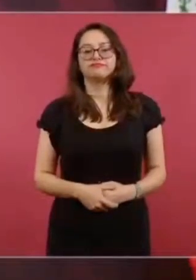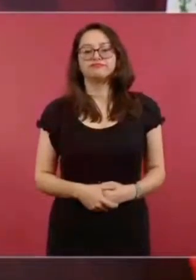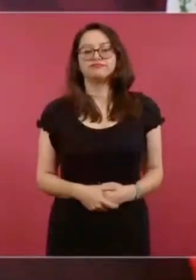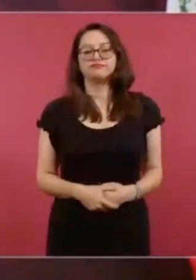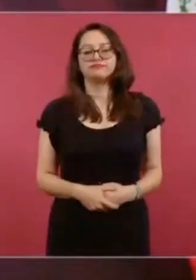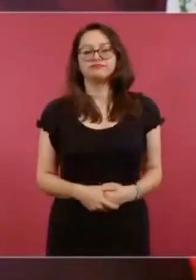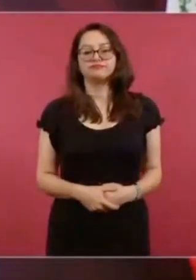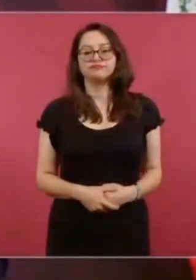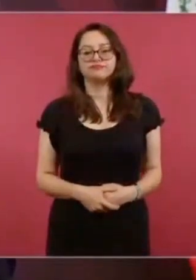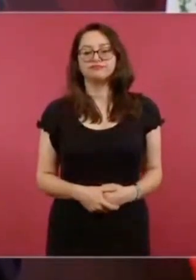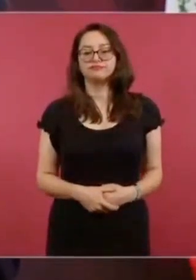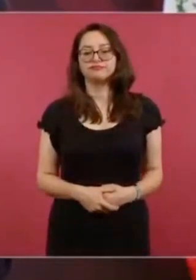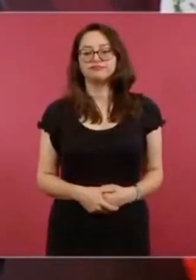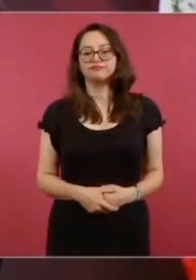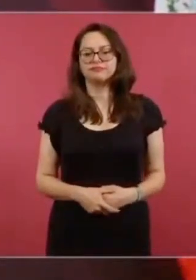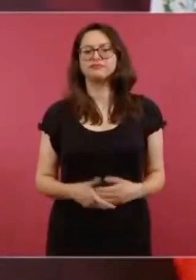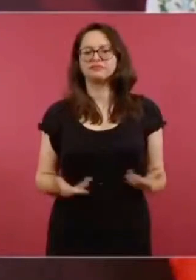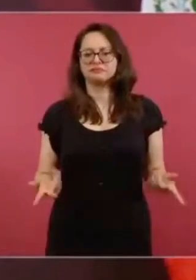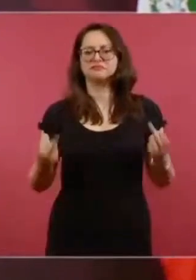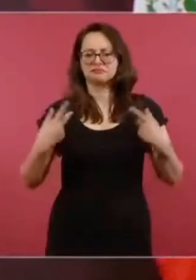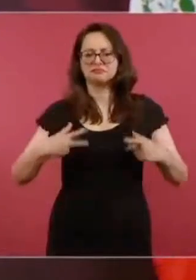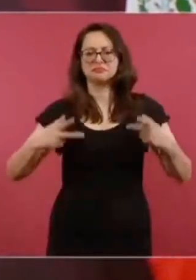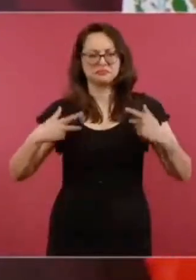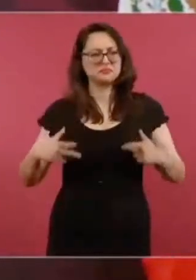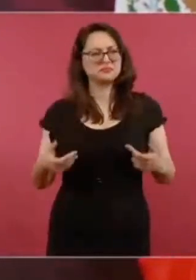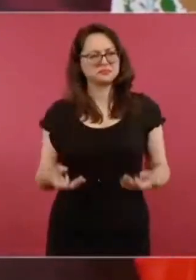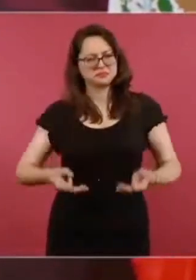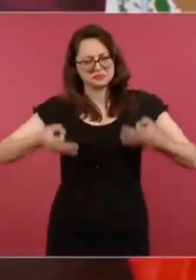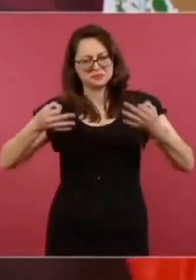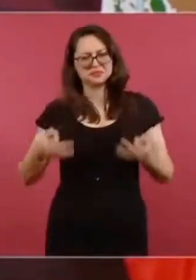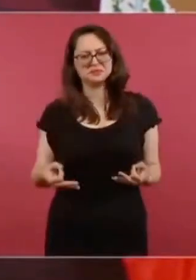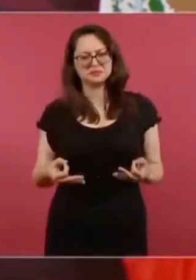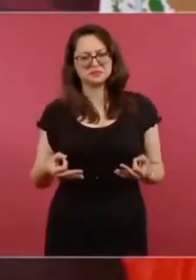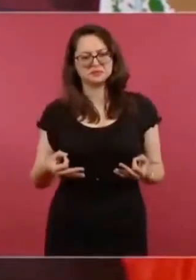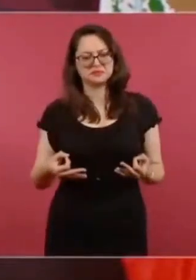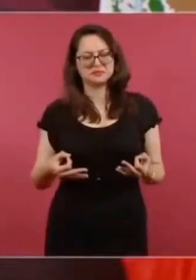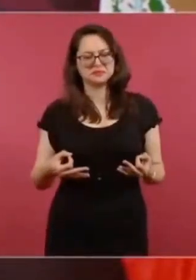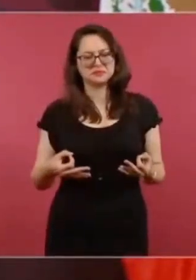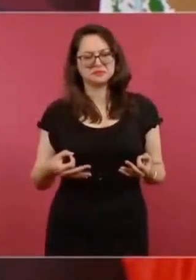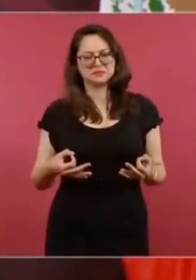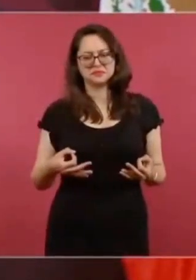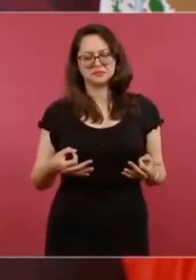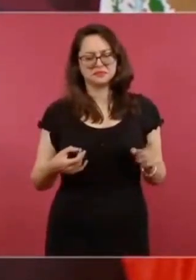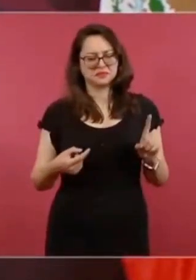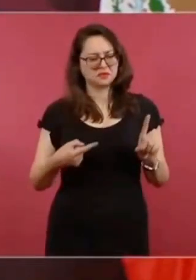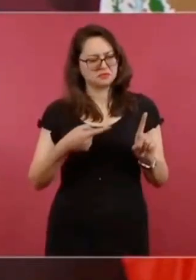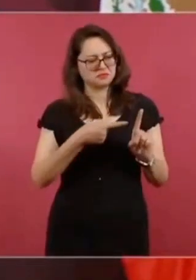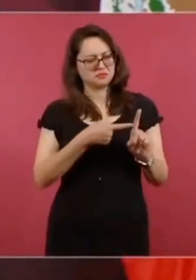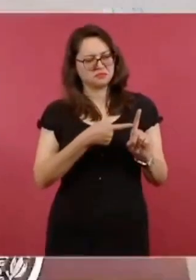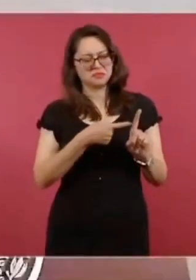Bueno, a una gente decente. Con Lore de Mola.